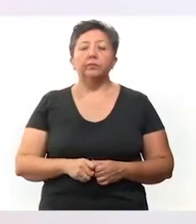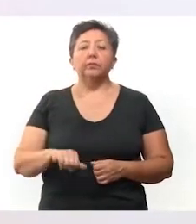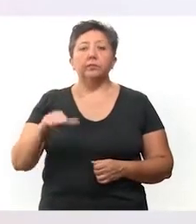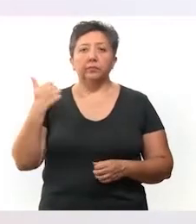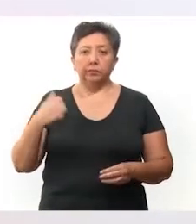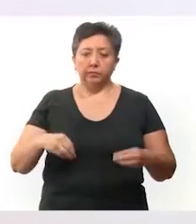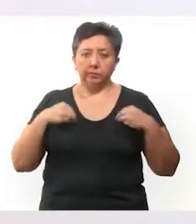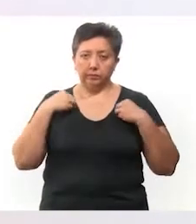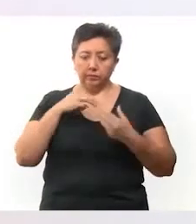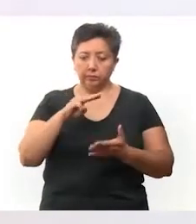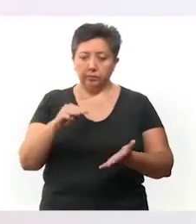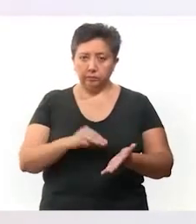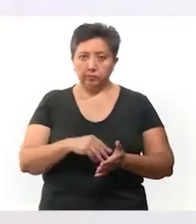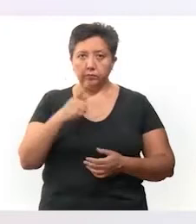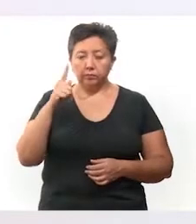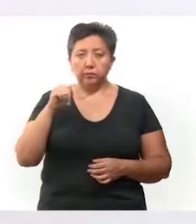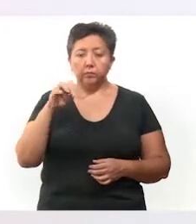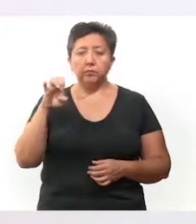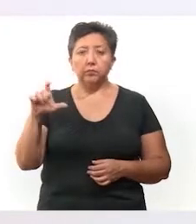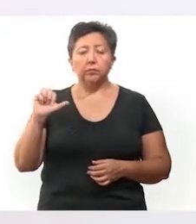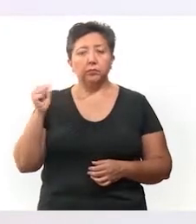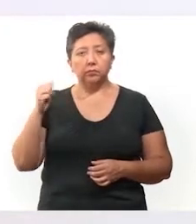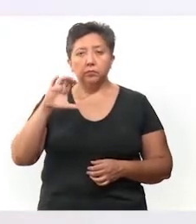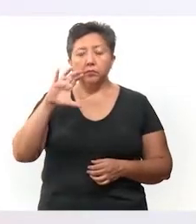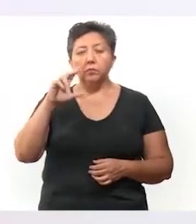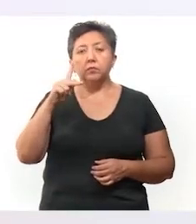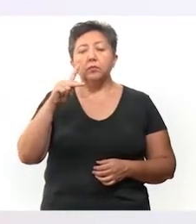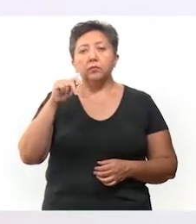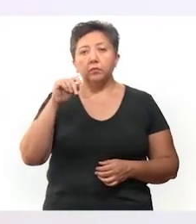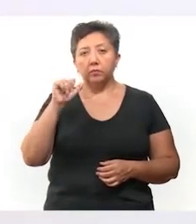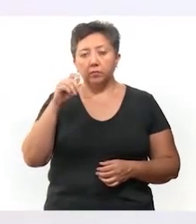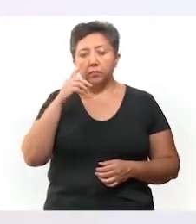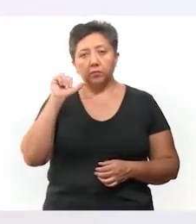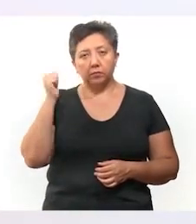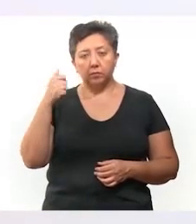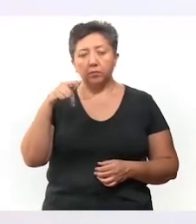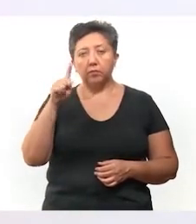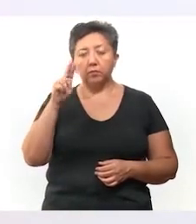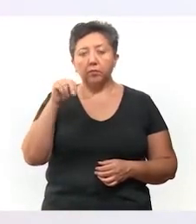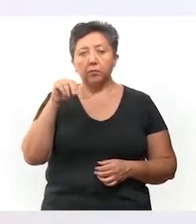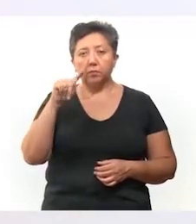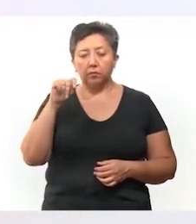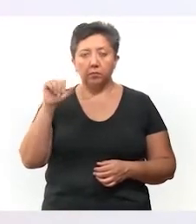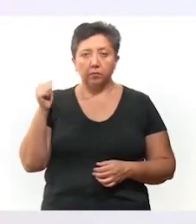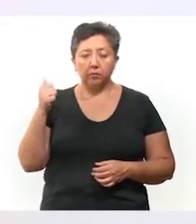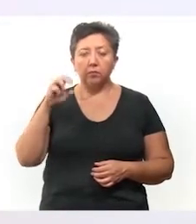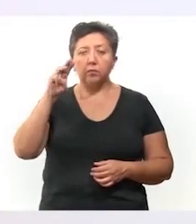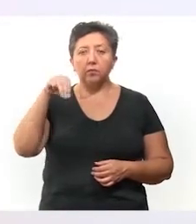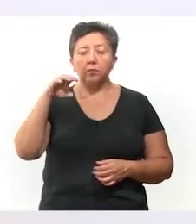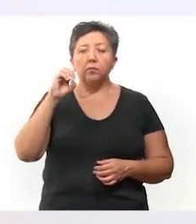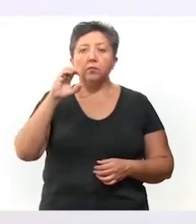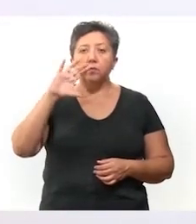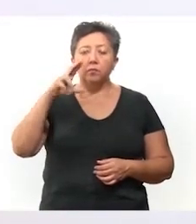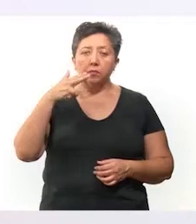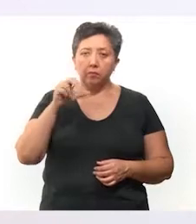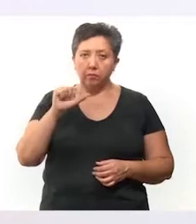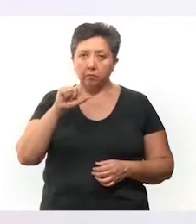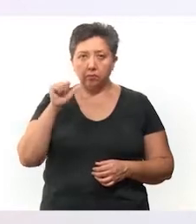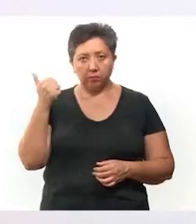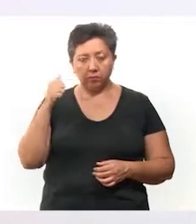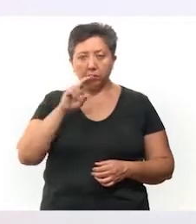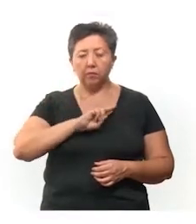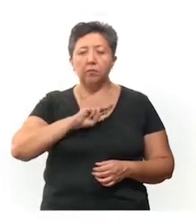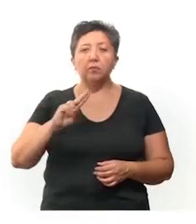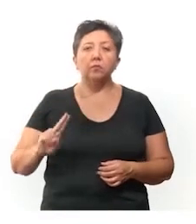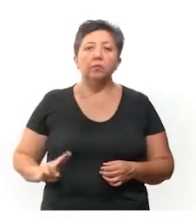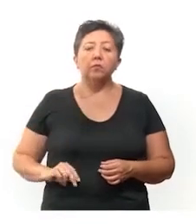11 residían en Mérida, 1 en Ticul, 1 en Chapap, 1 en Oxuscap, 1 en Cantunil, 1 en Mocochá, 1 en Silam de Bravo y 1 en